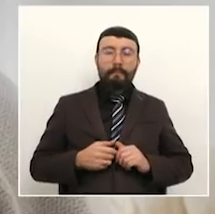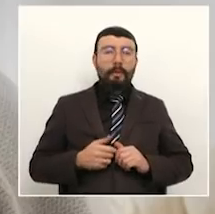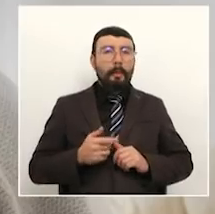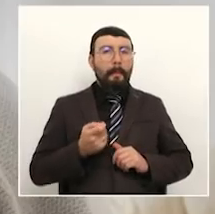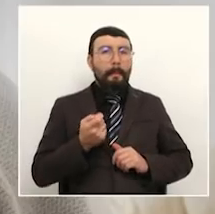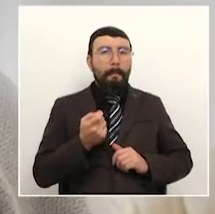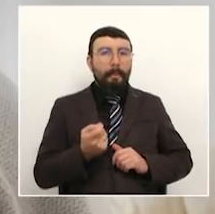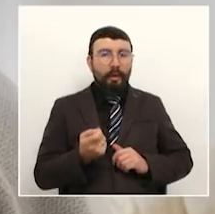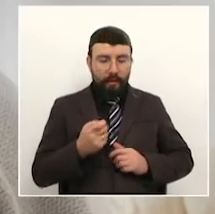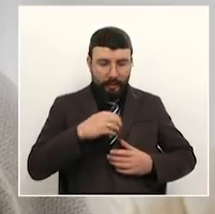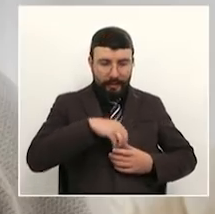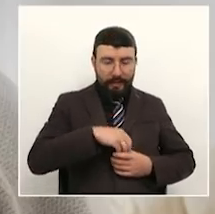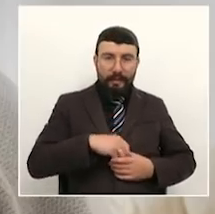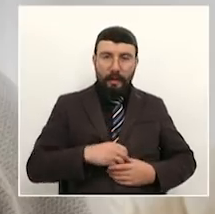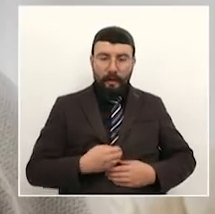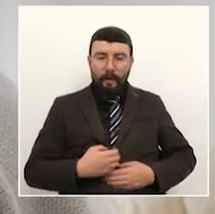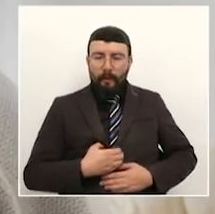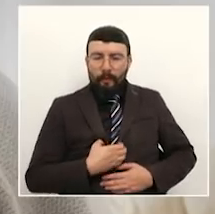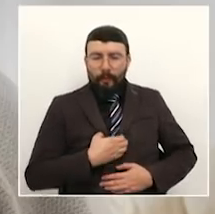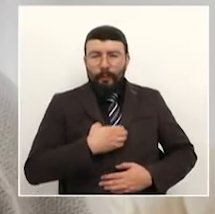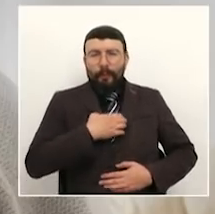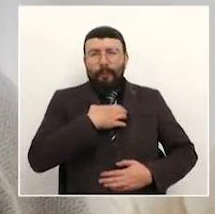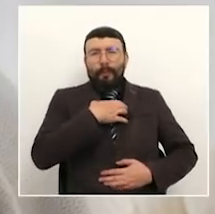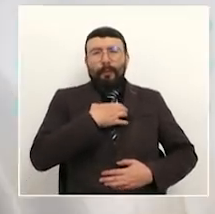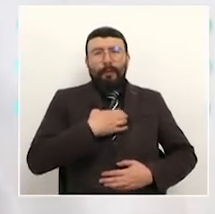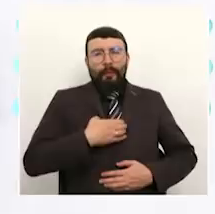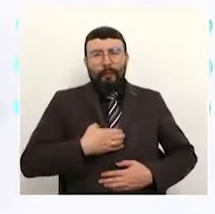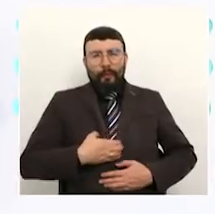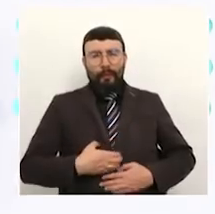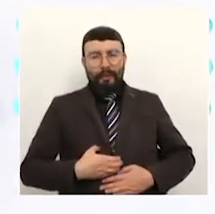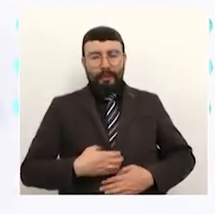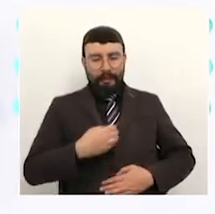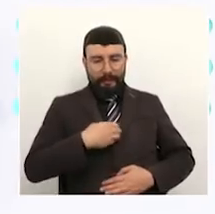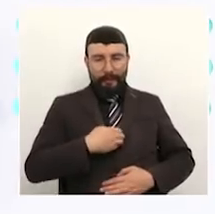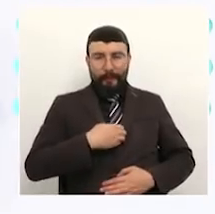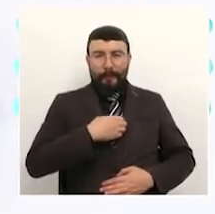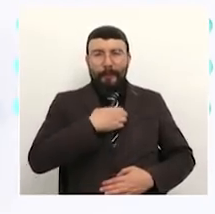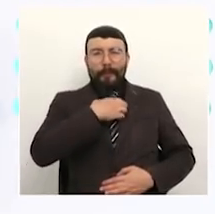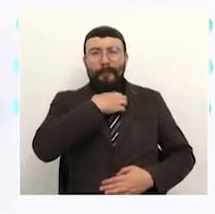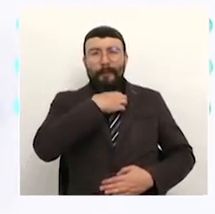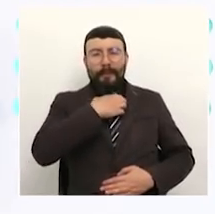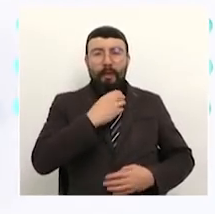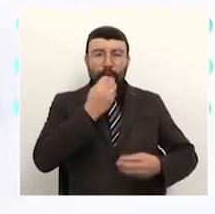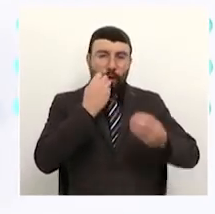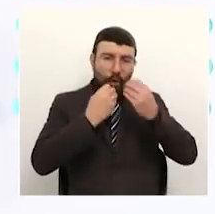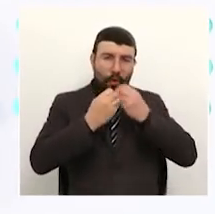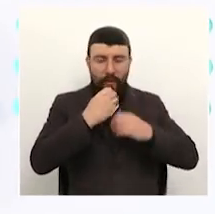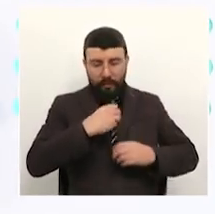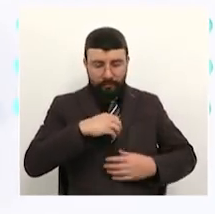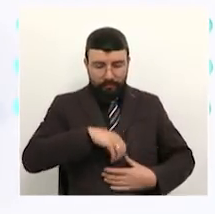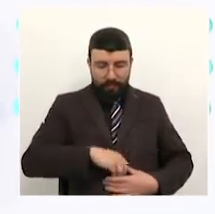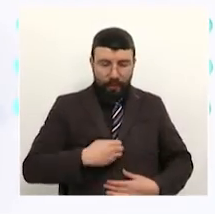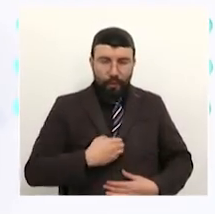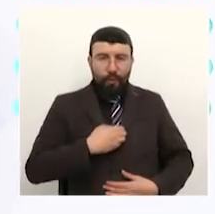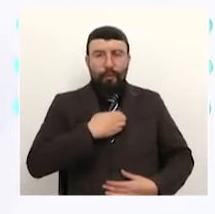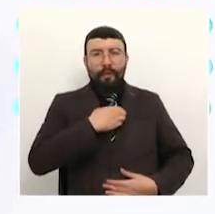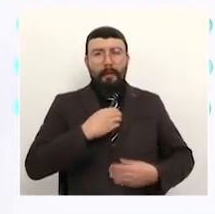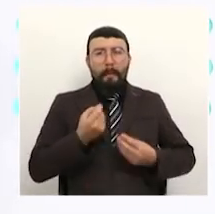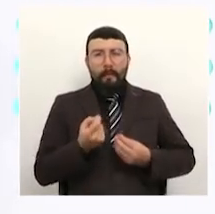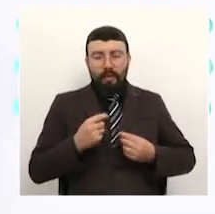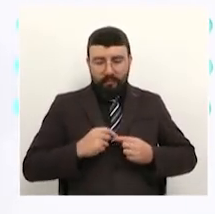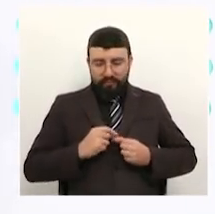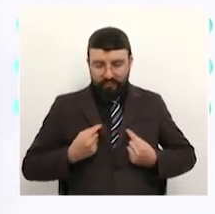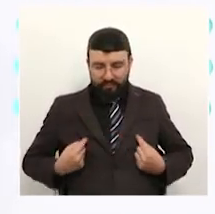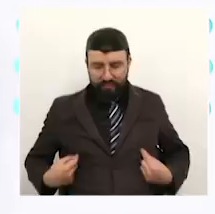de los jugos gástricos y de digamos lo que se devuelve los alimentos se va hacia la vía pulmonar entonces